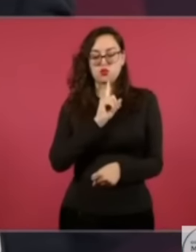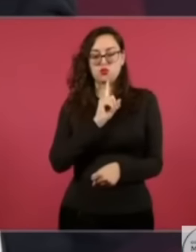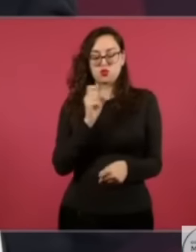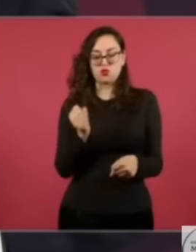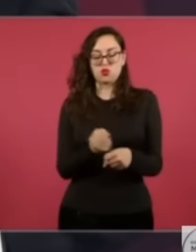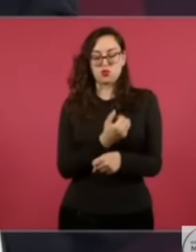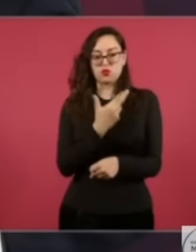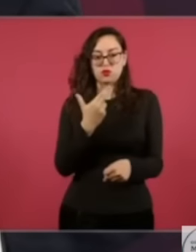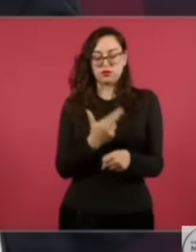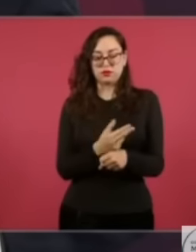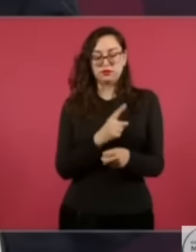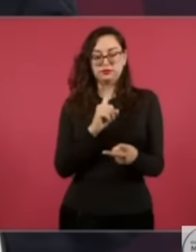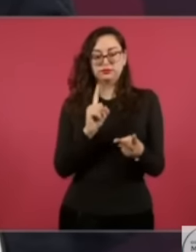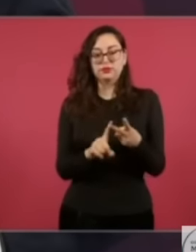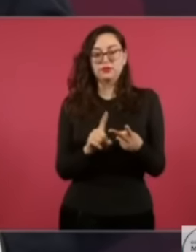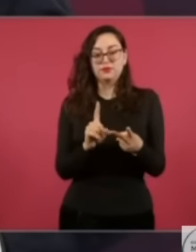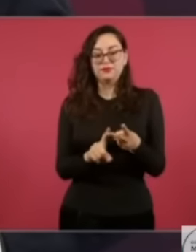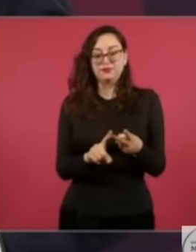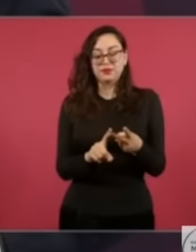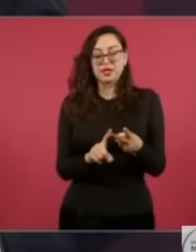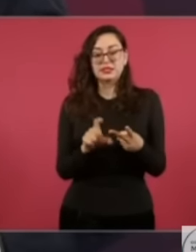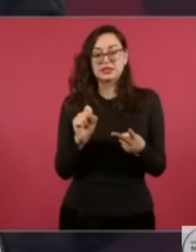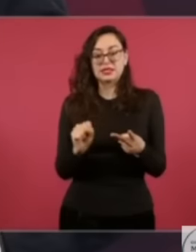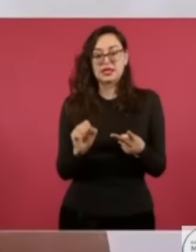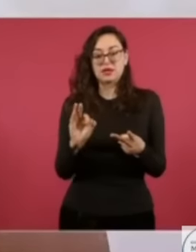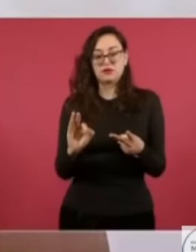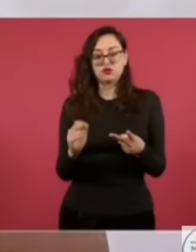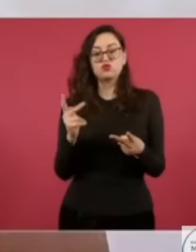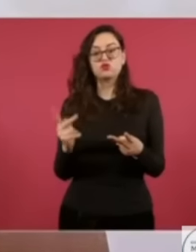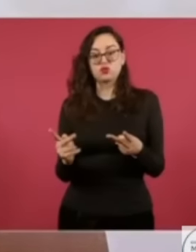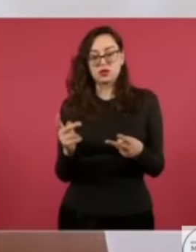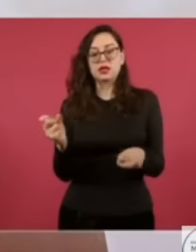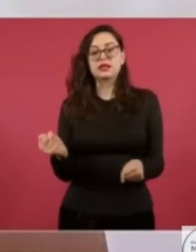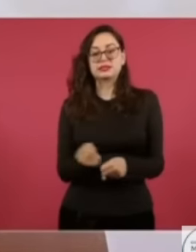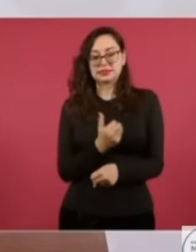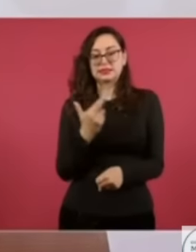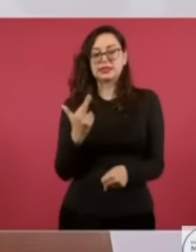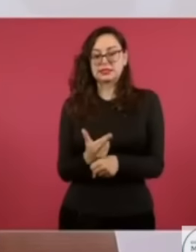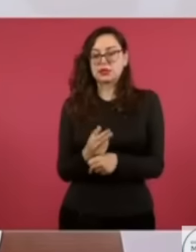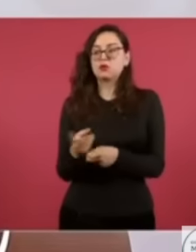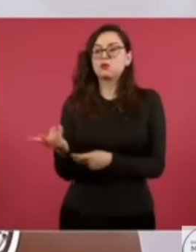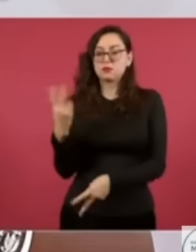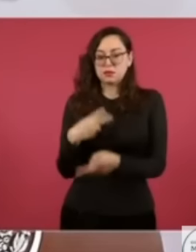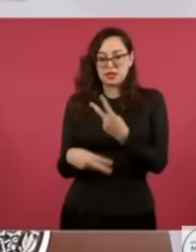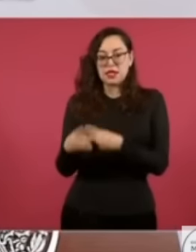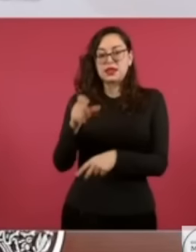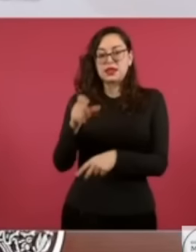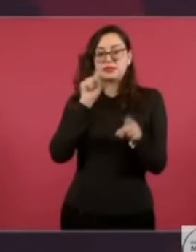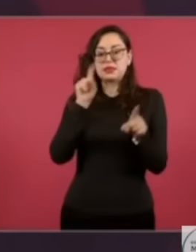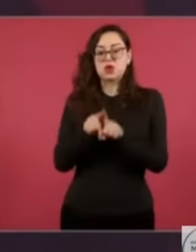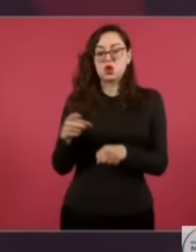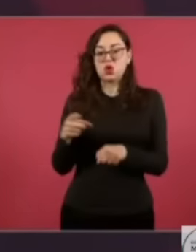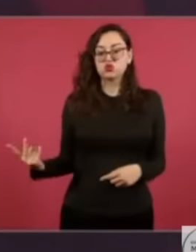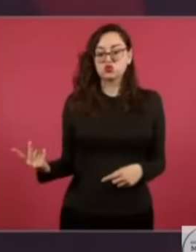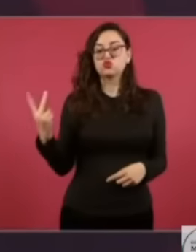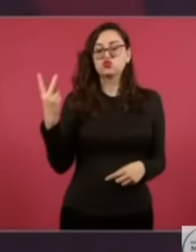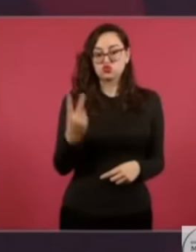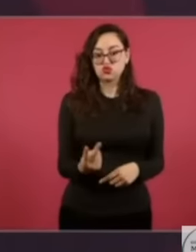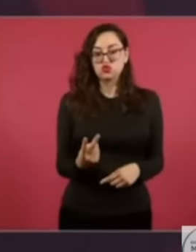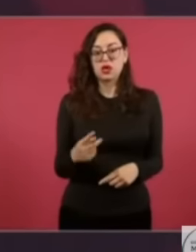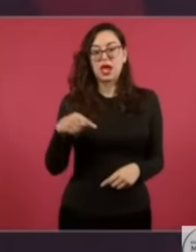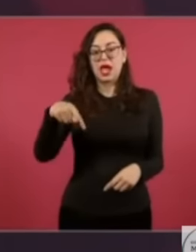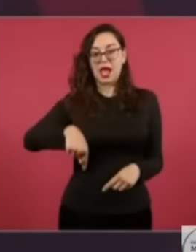el secretario de la Función Pública, porque van a exponer